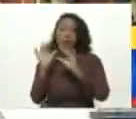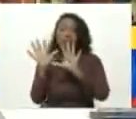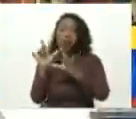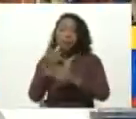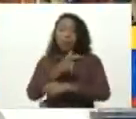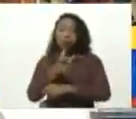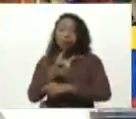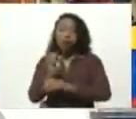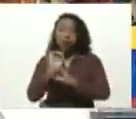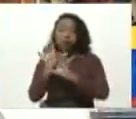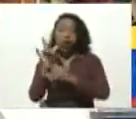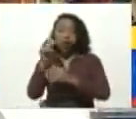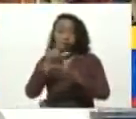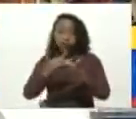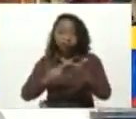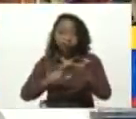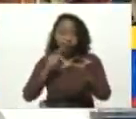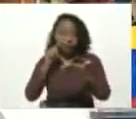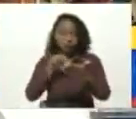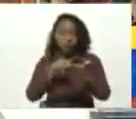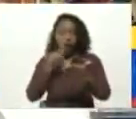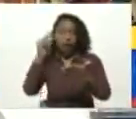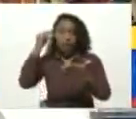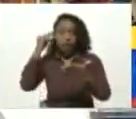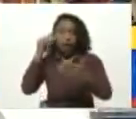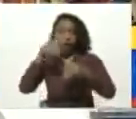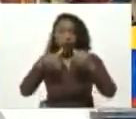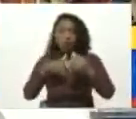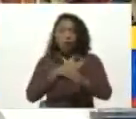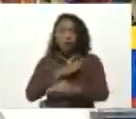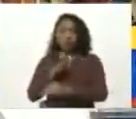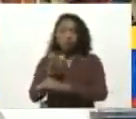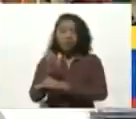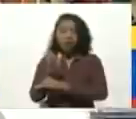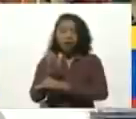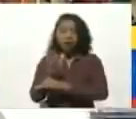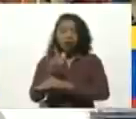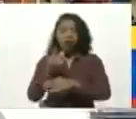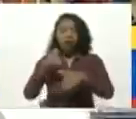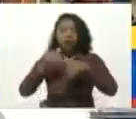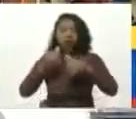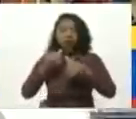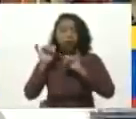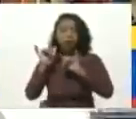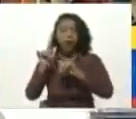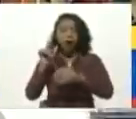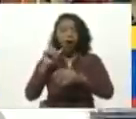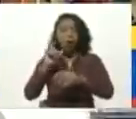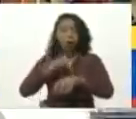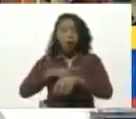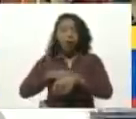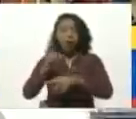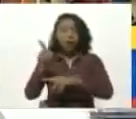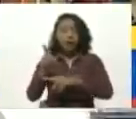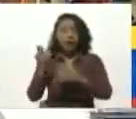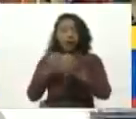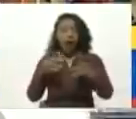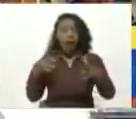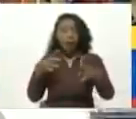las convence, tiene una lista, y el día de las elecciones van a votar a la misma hora, el 1x10. Se llama el 1x10 en el campo